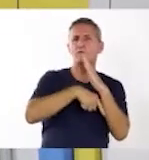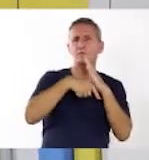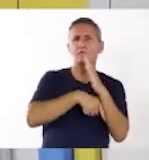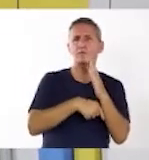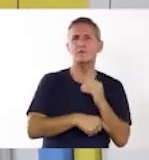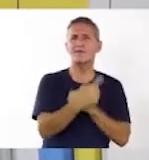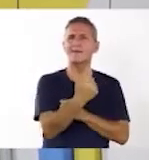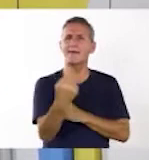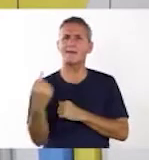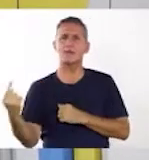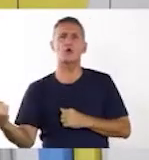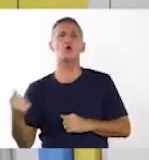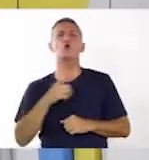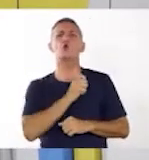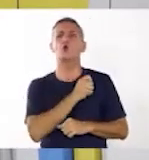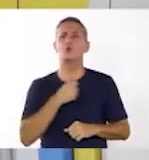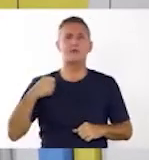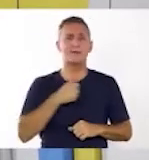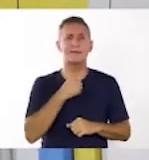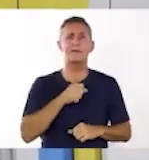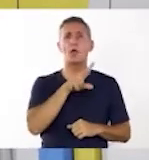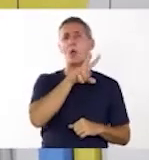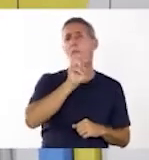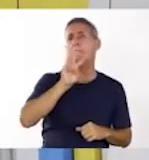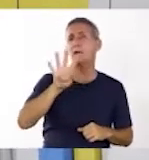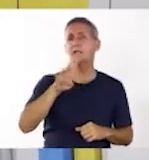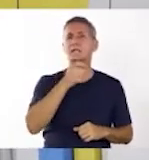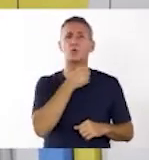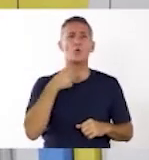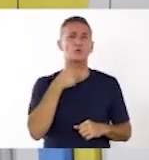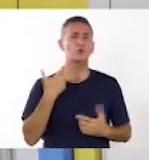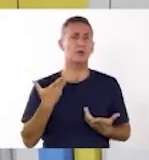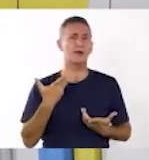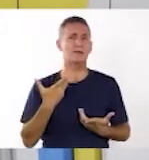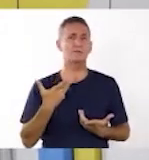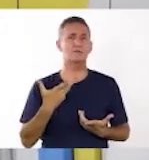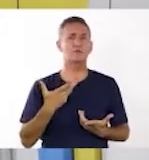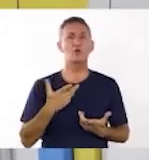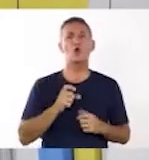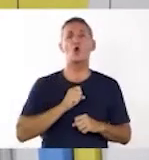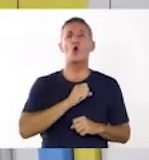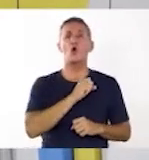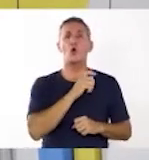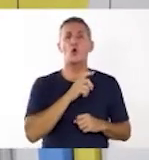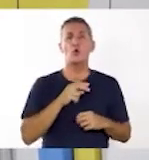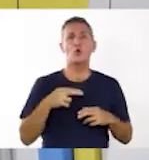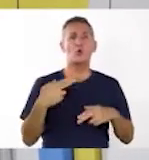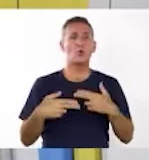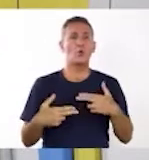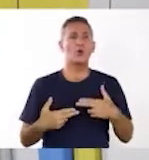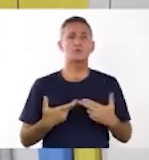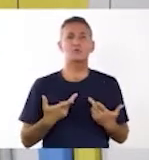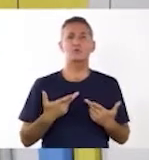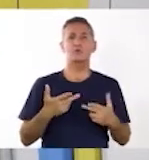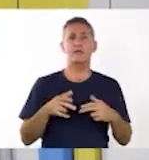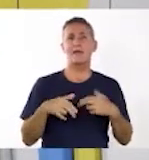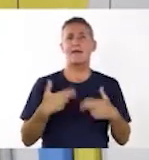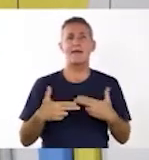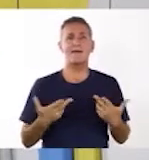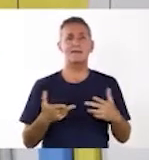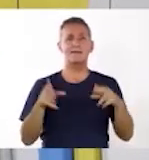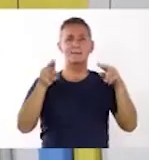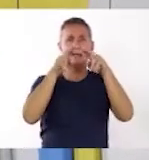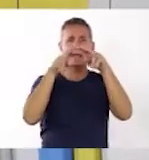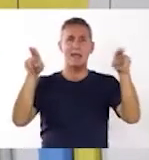dioses, profundizando en cada uno de estos cantos, en esos 24, por ejemplo, cuando se hace la construcción del escudo